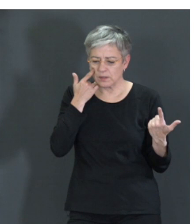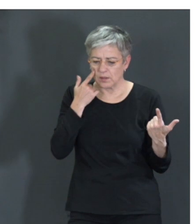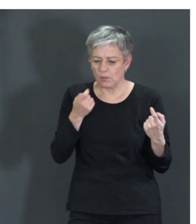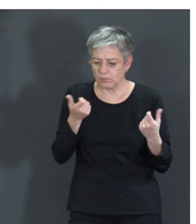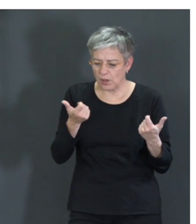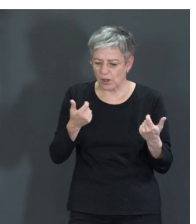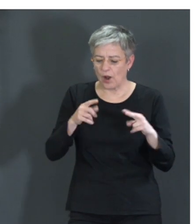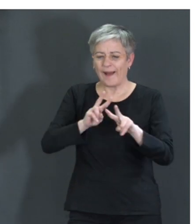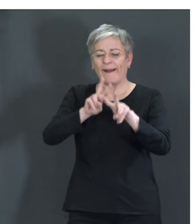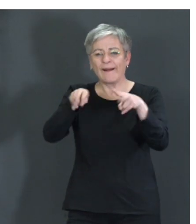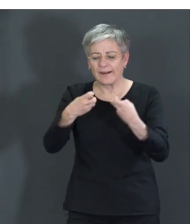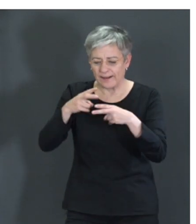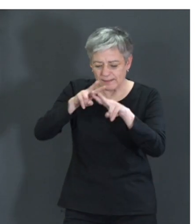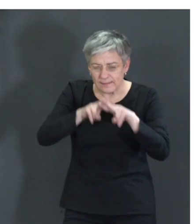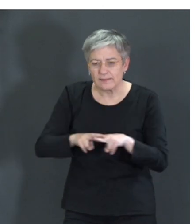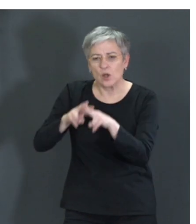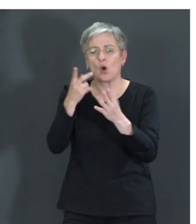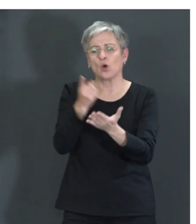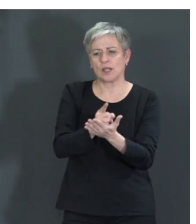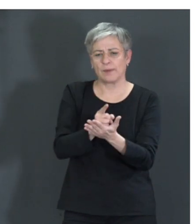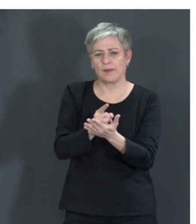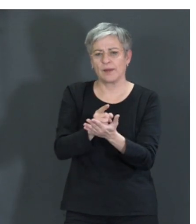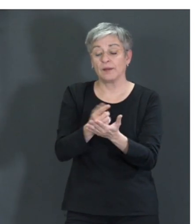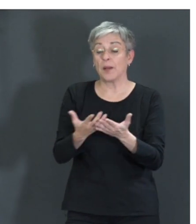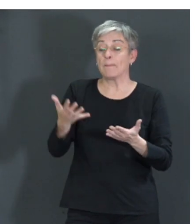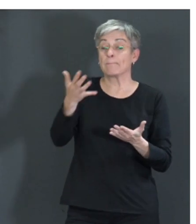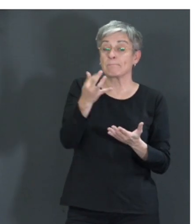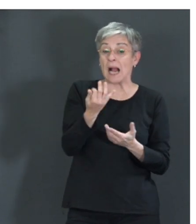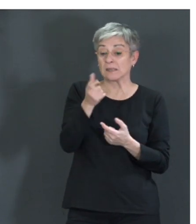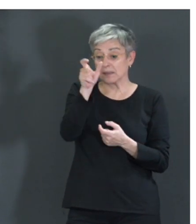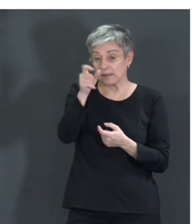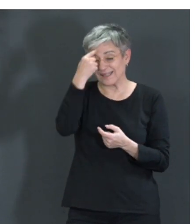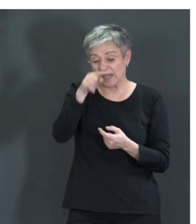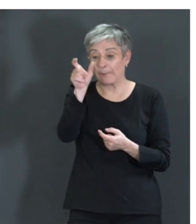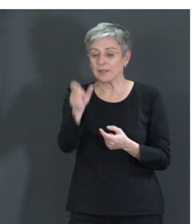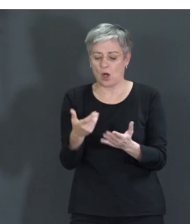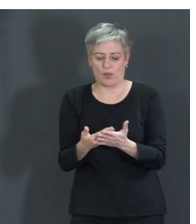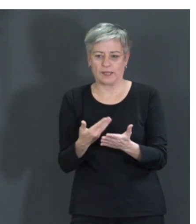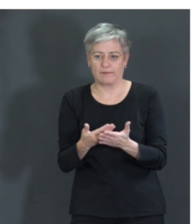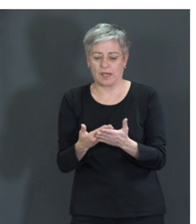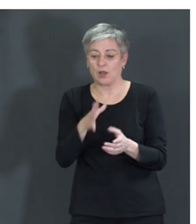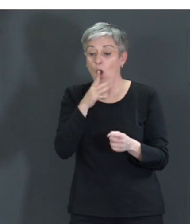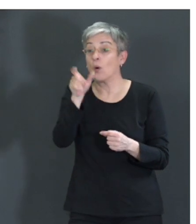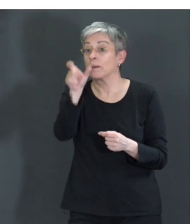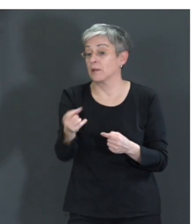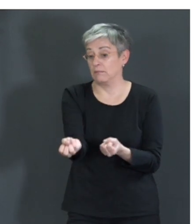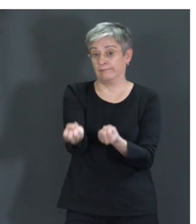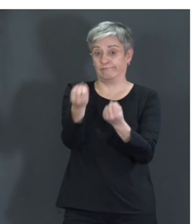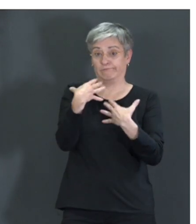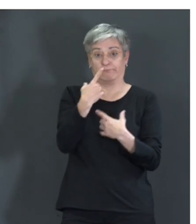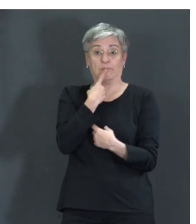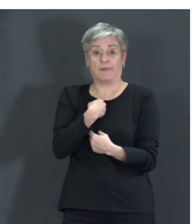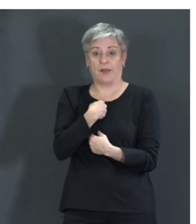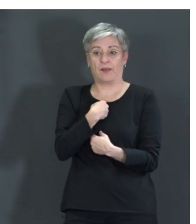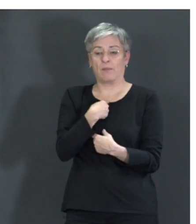proceso de reevaluación. Si además sabemos que esa persona, pues porque tiene un certificado o porque nos lo dice esa persona, sobre todo